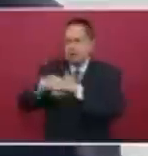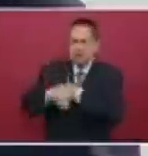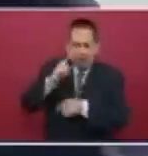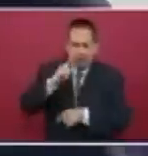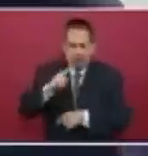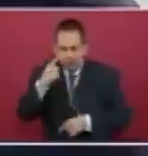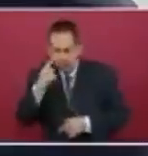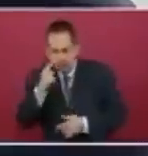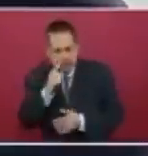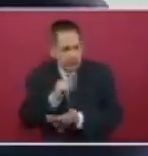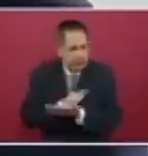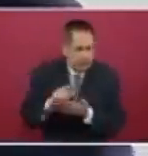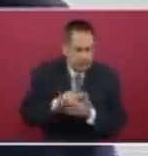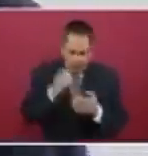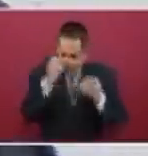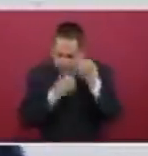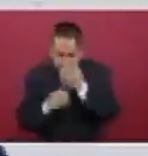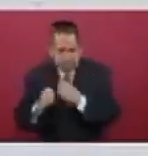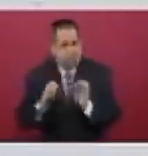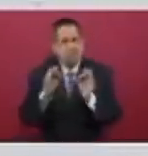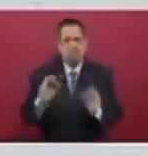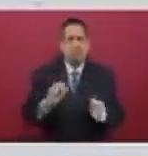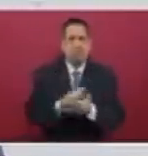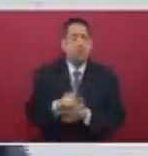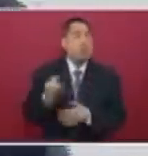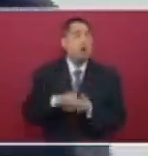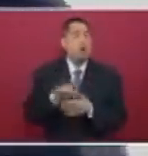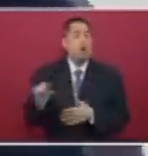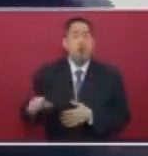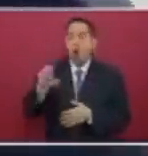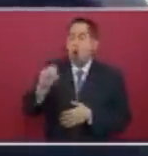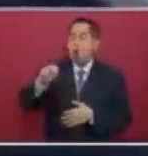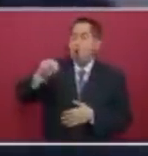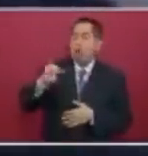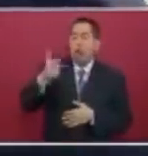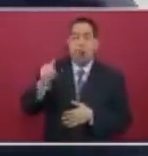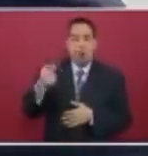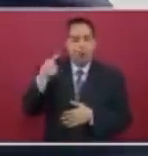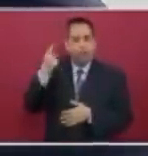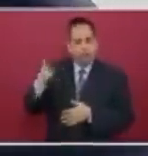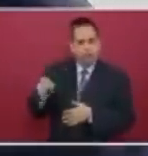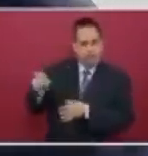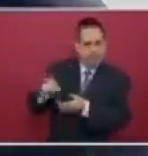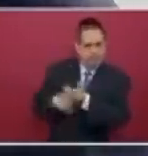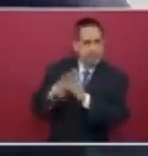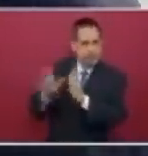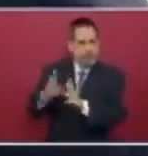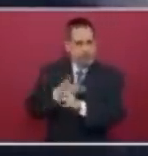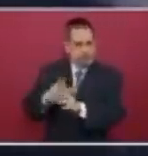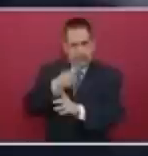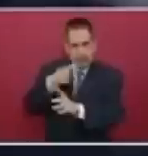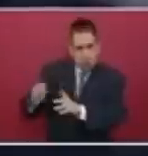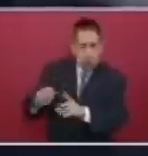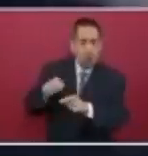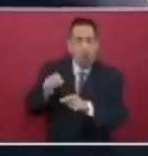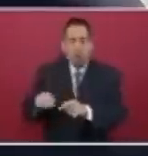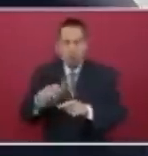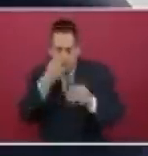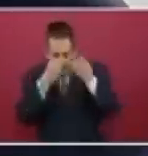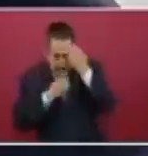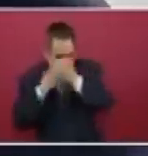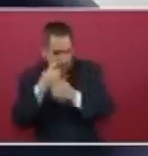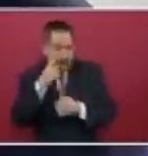fue incluida la directora de conagua por el señor presidente de revisar el tema que acaba de anunciar el señor presidente